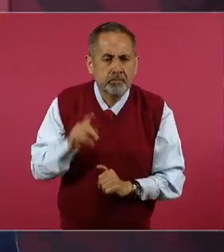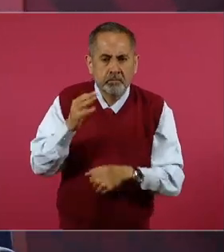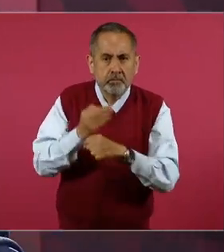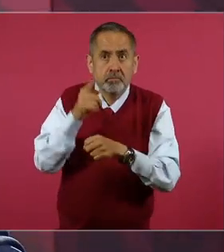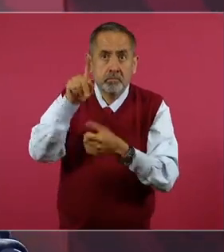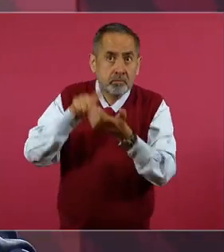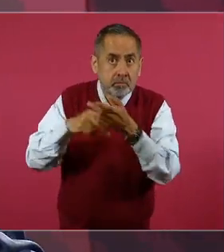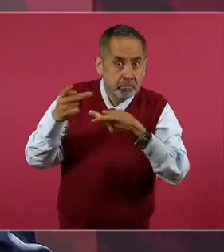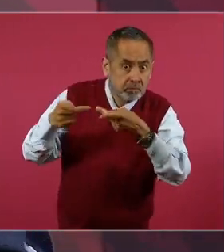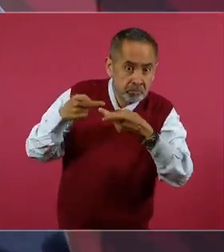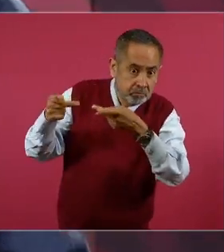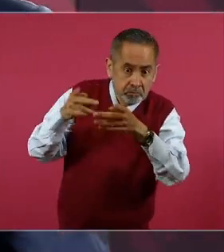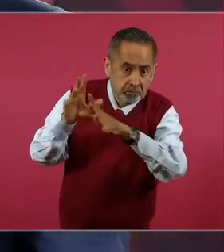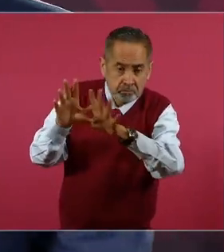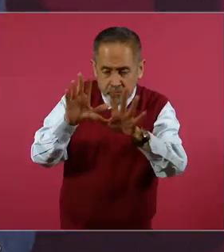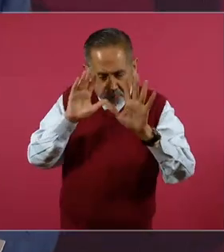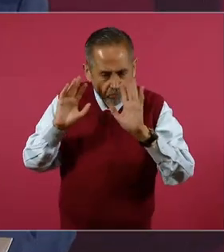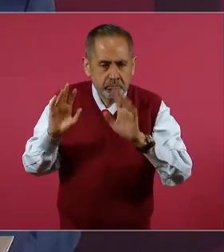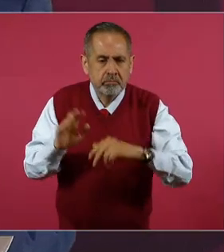preparando